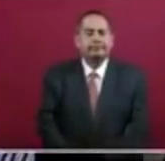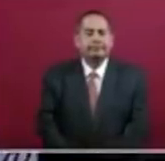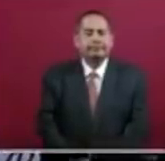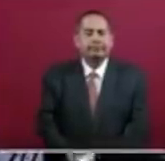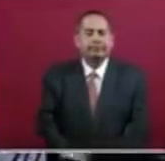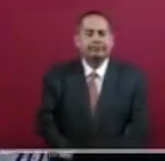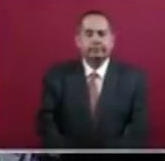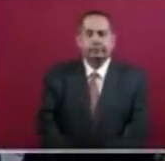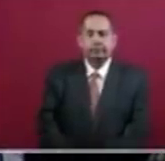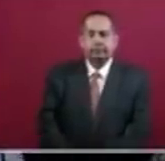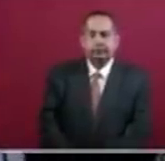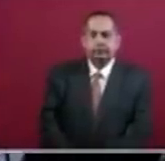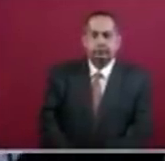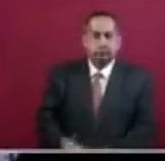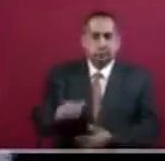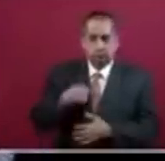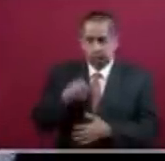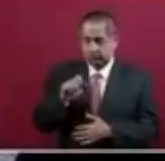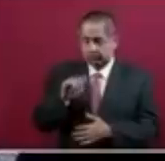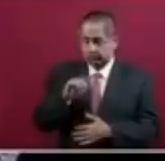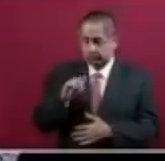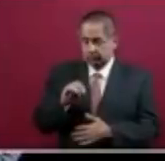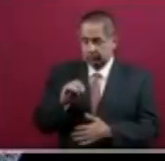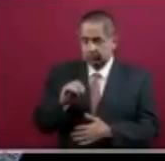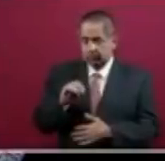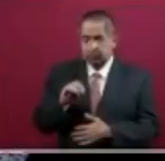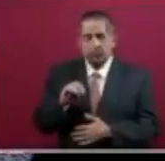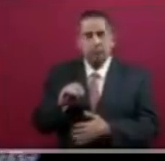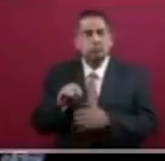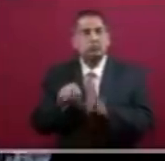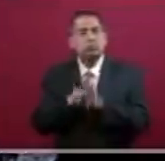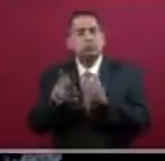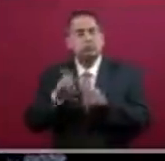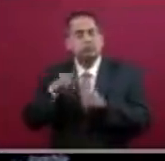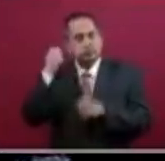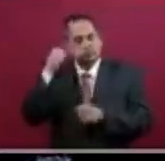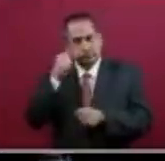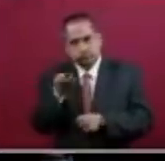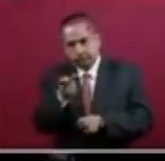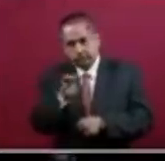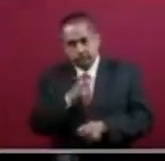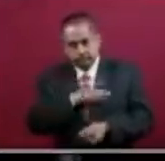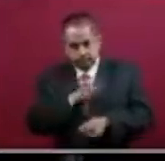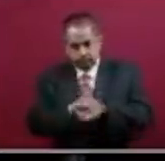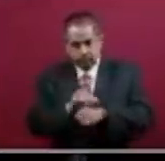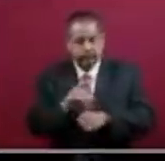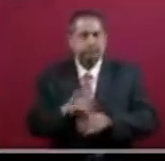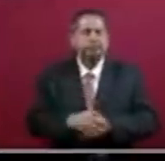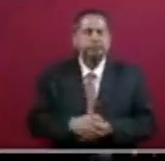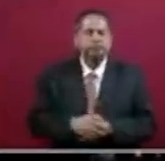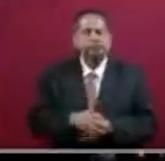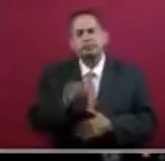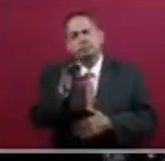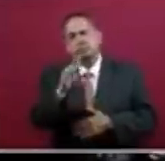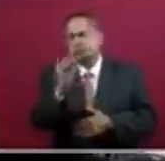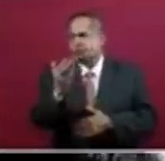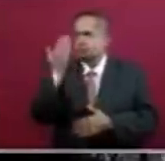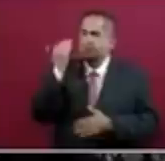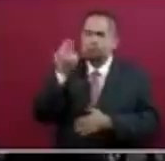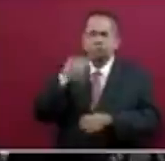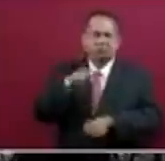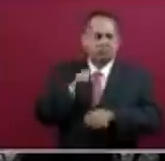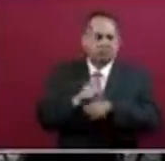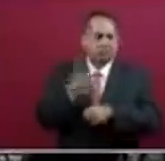Gracias. Buenos días, señor presidente. Alejandro Lelo, de la Red Grupo Cantón Tabasco. Preguntarle, su discurso de la semana antepasada en